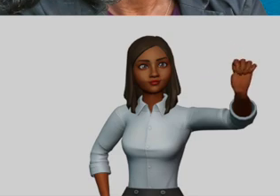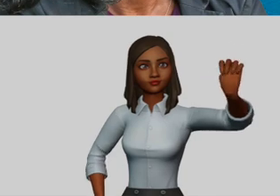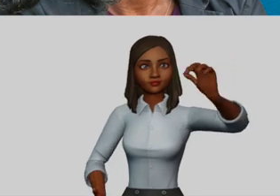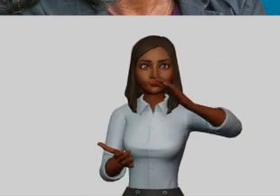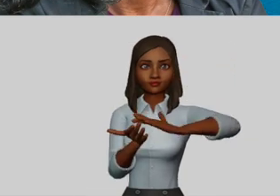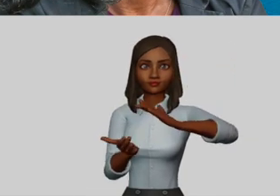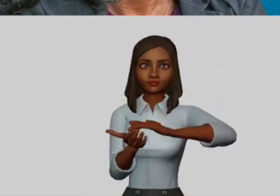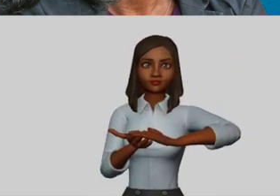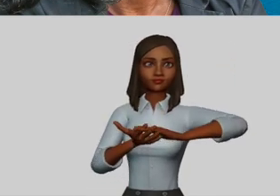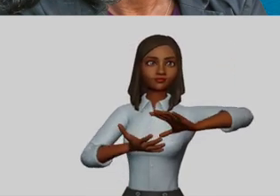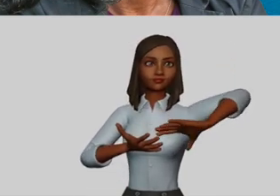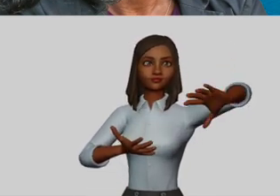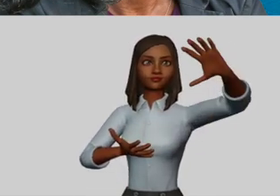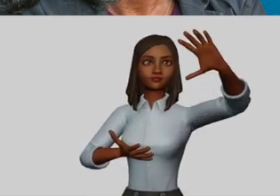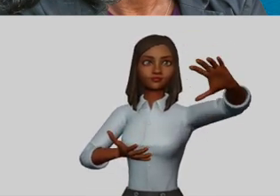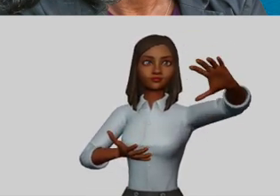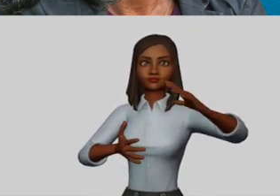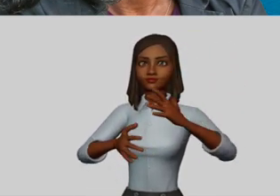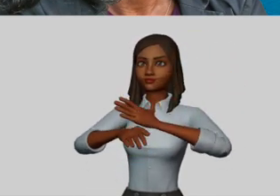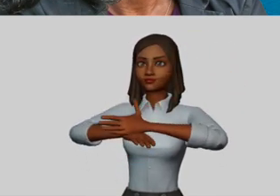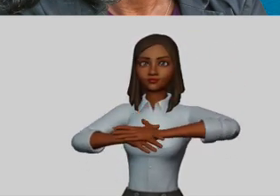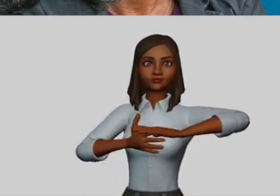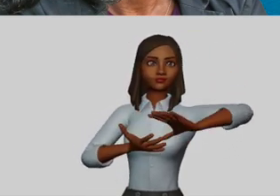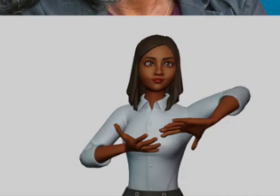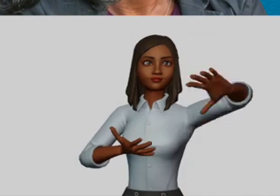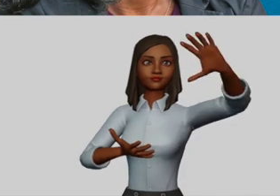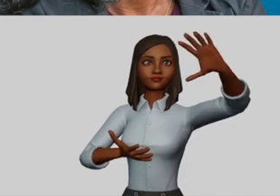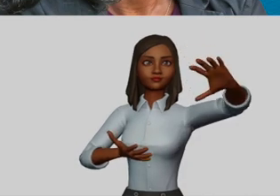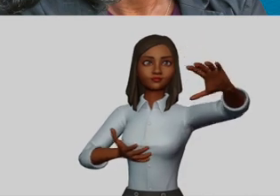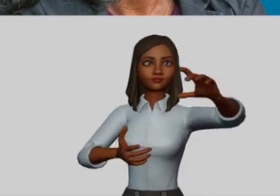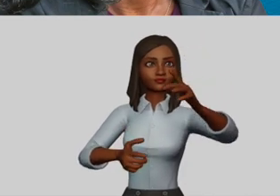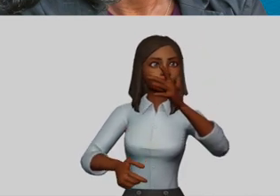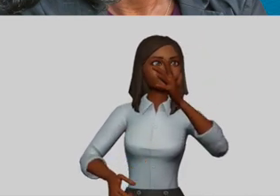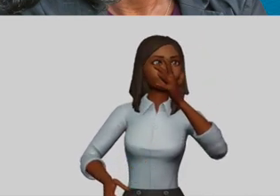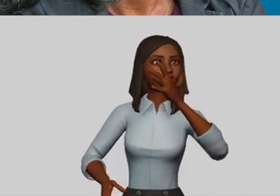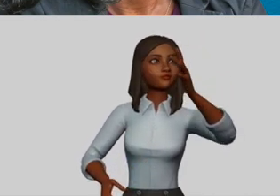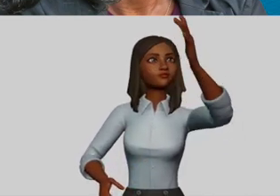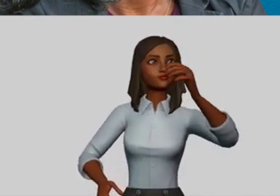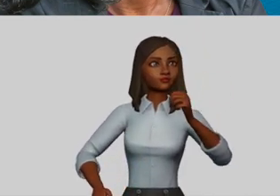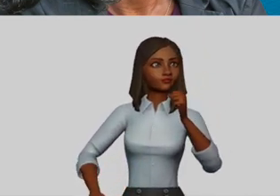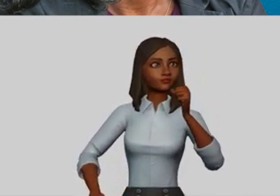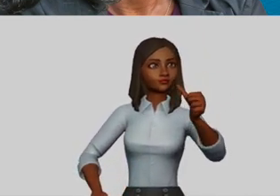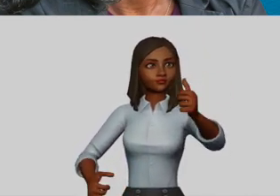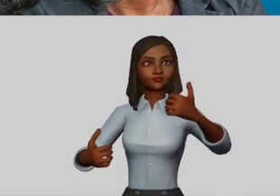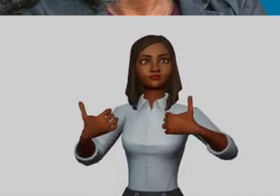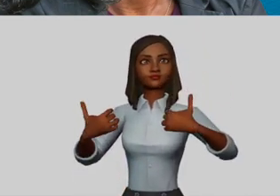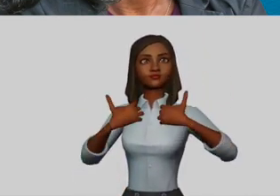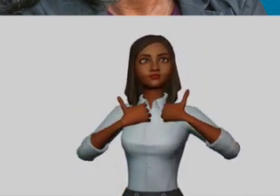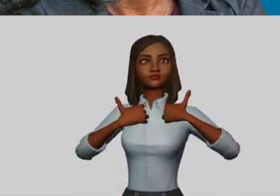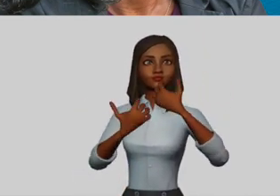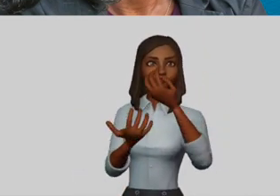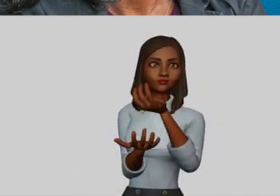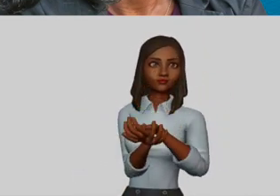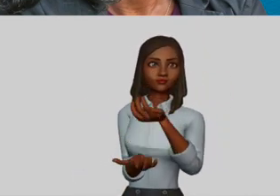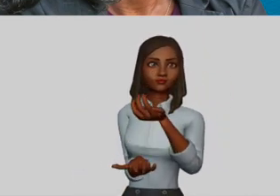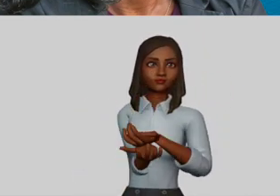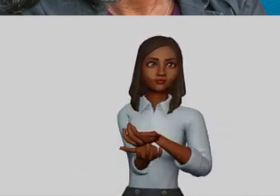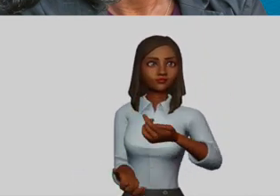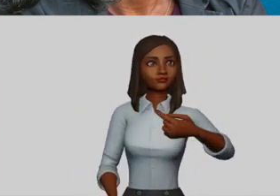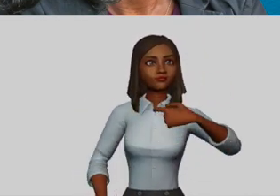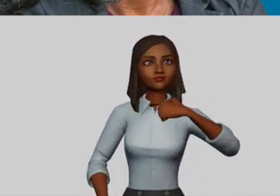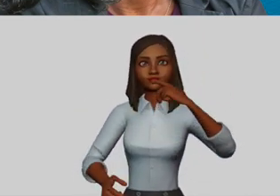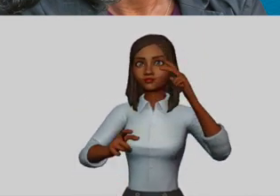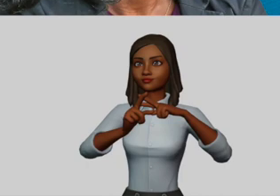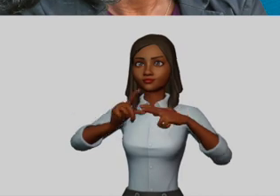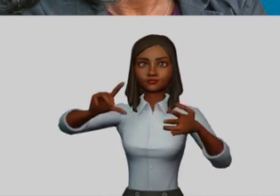contamos hasta el chele. Sí. Pero había gente que gastaba el dinero como si fuera agua. Sí, entonces, sí. en ese momento me di cuenta que lo que yo